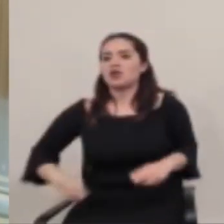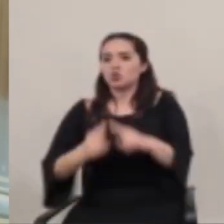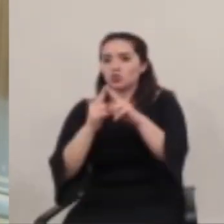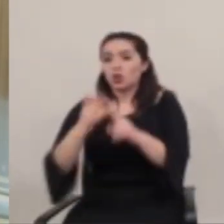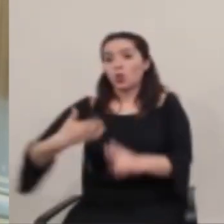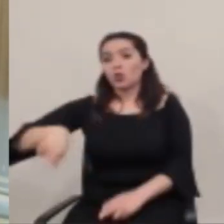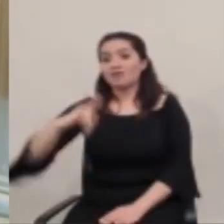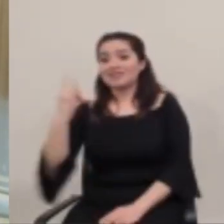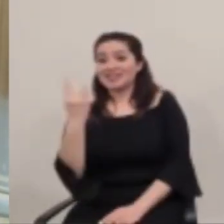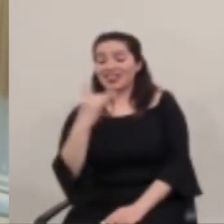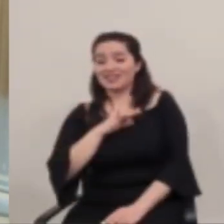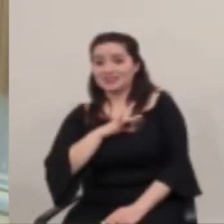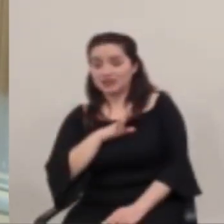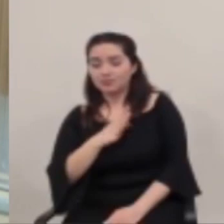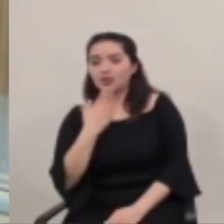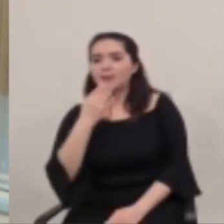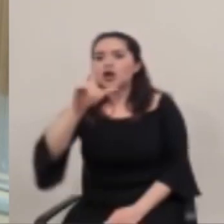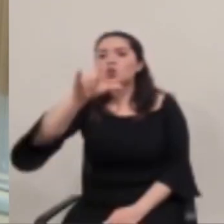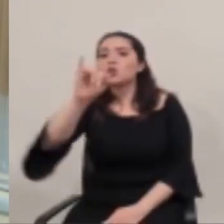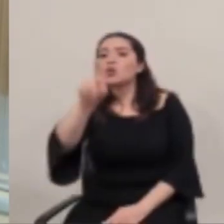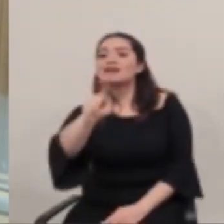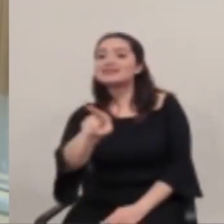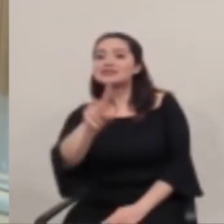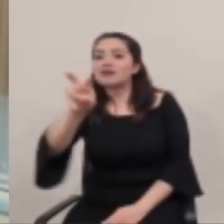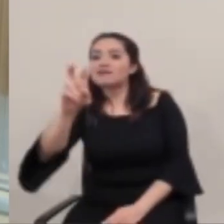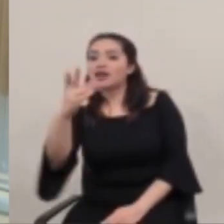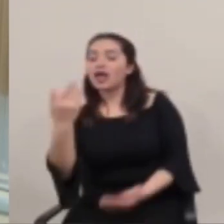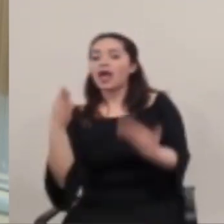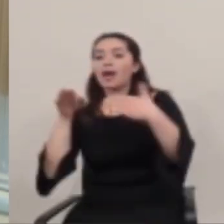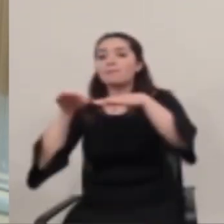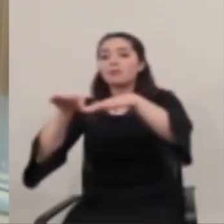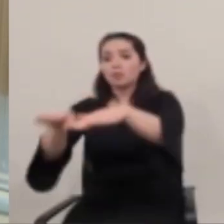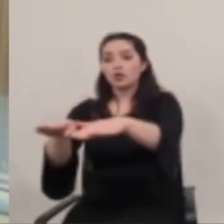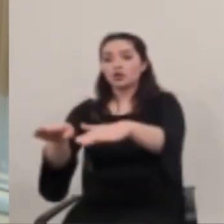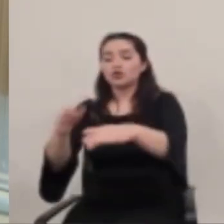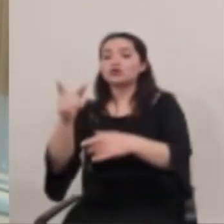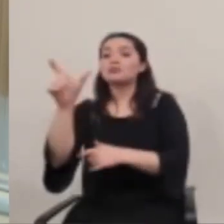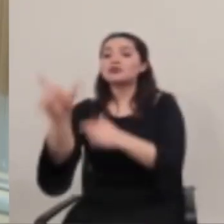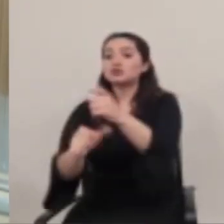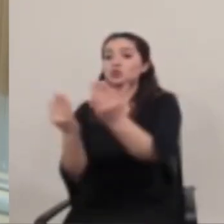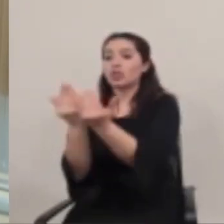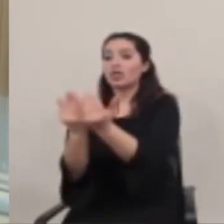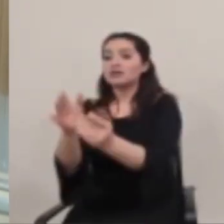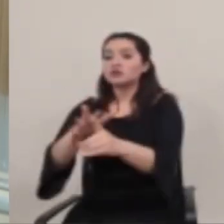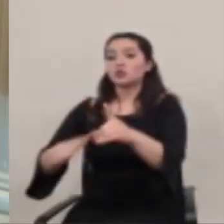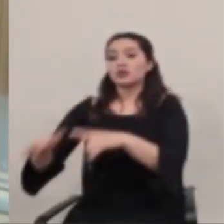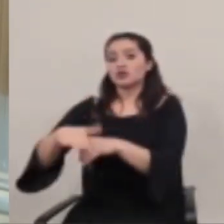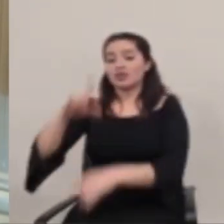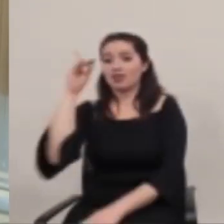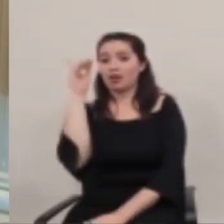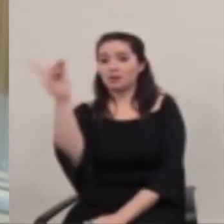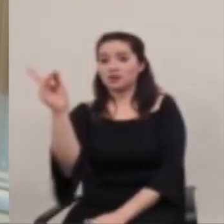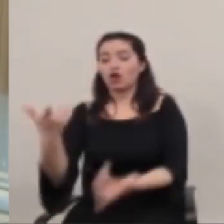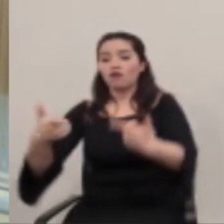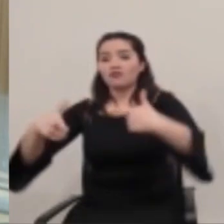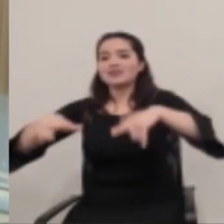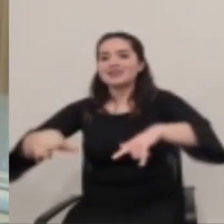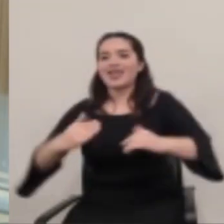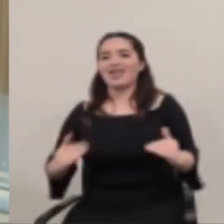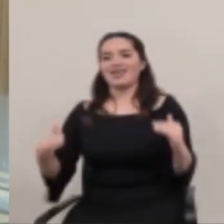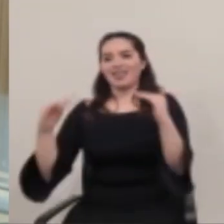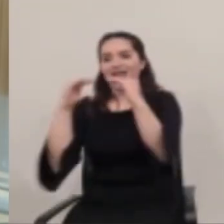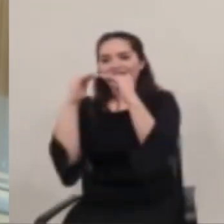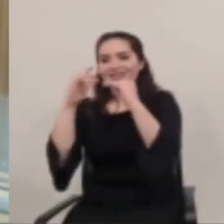Chile, a Luis Vera, encargado de la Unidad de Apoyo a Estudiantes en Situación de Discapacidad de la Oficina de Equidad e